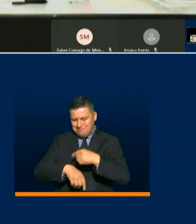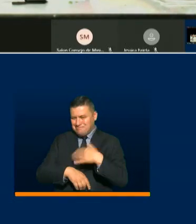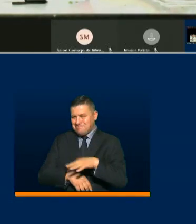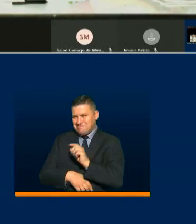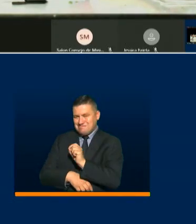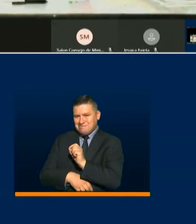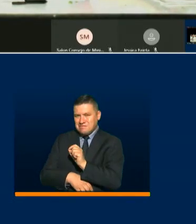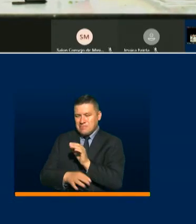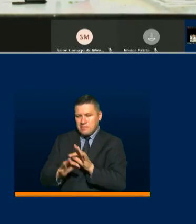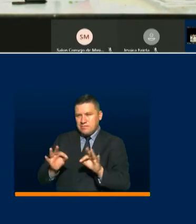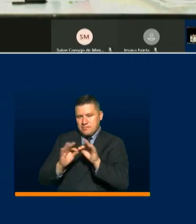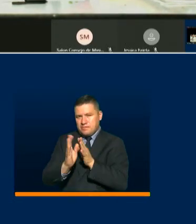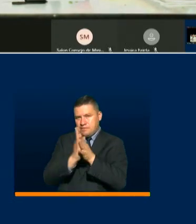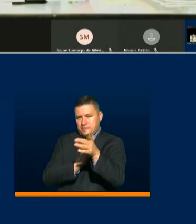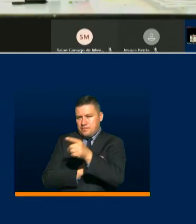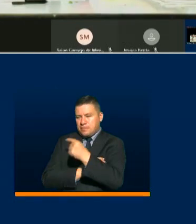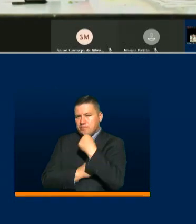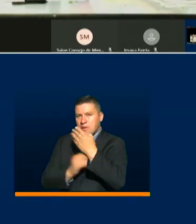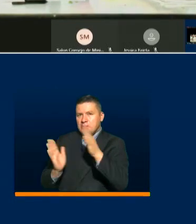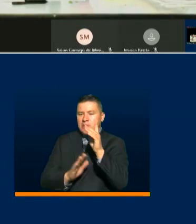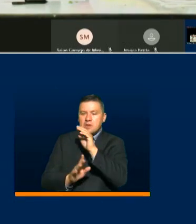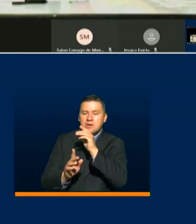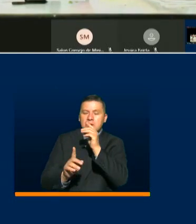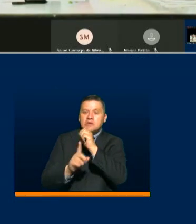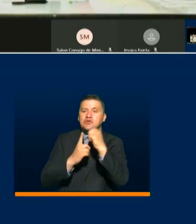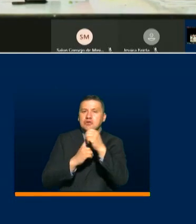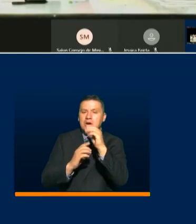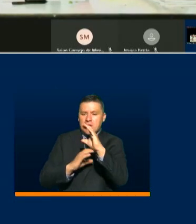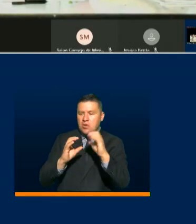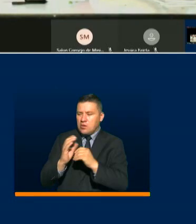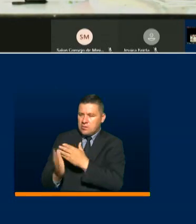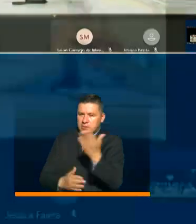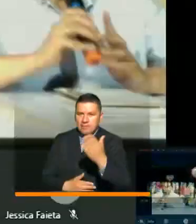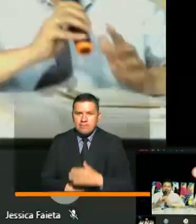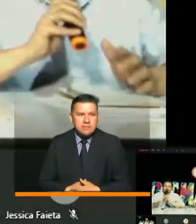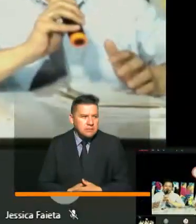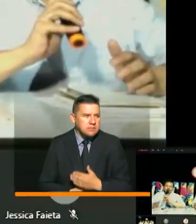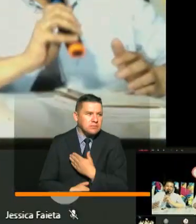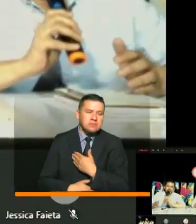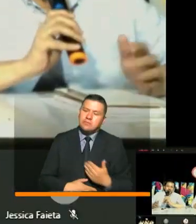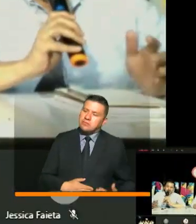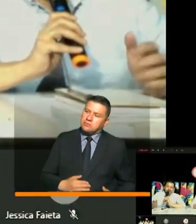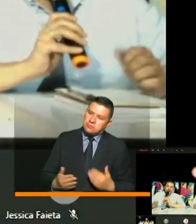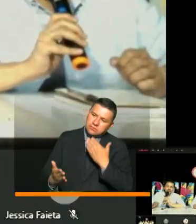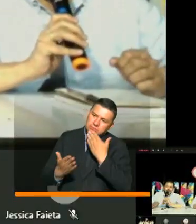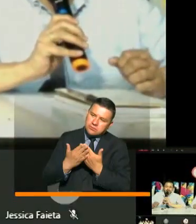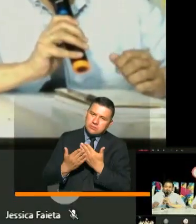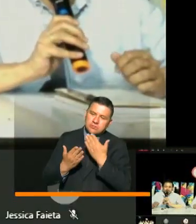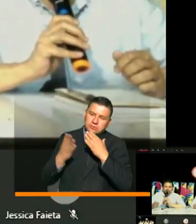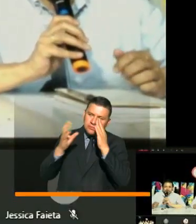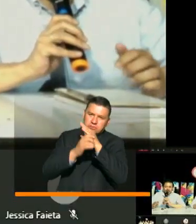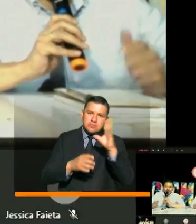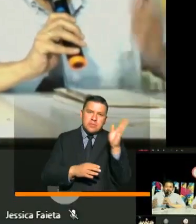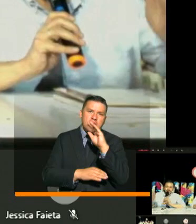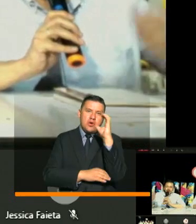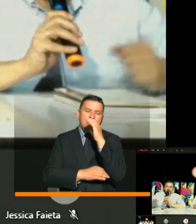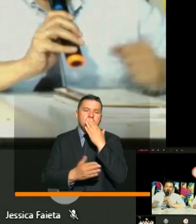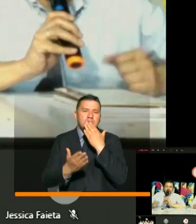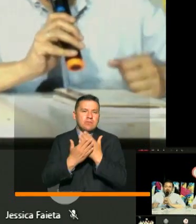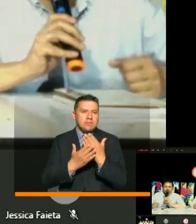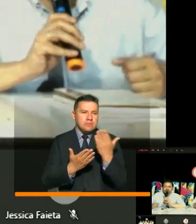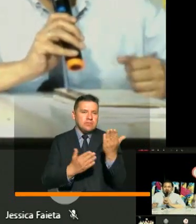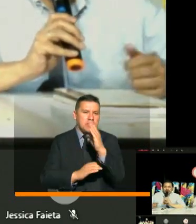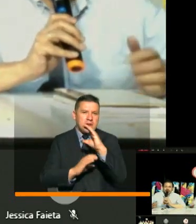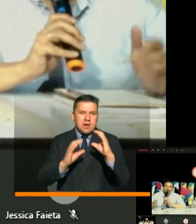de tiempo, pero importante también el balance del plan social del Cauca. Presidente, muchas gracias. Muy buenas noches para todos los colombianos, para todos